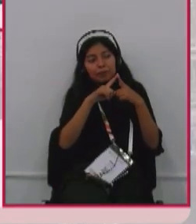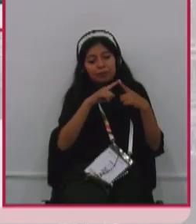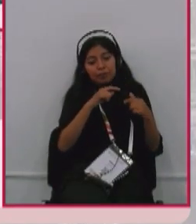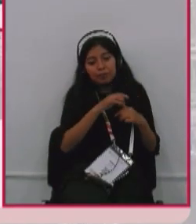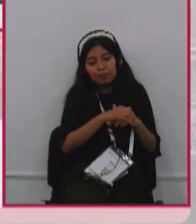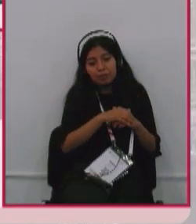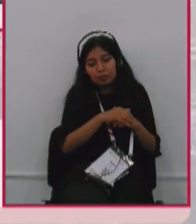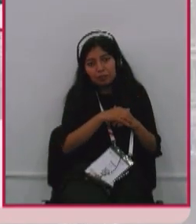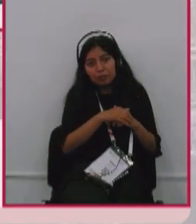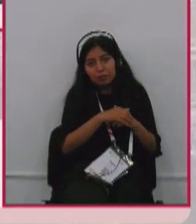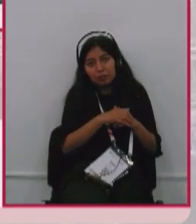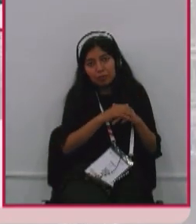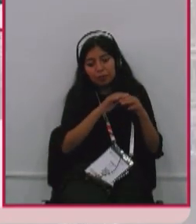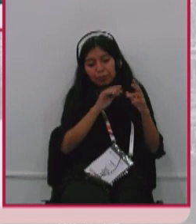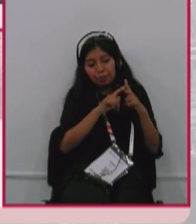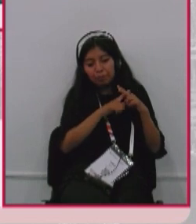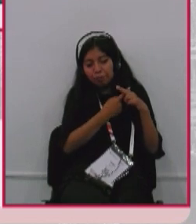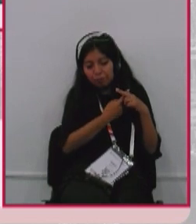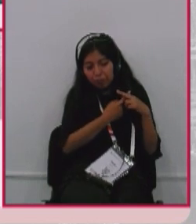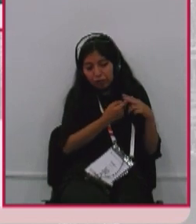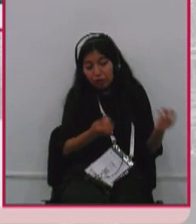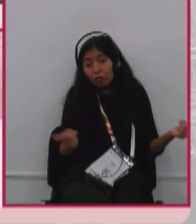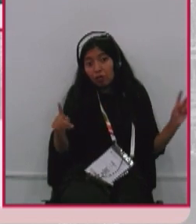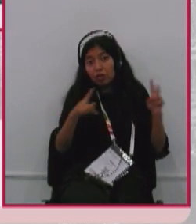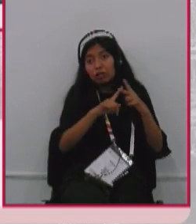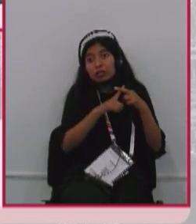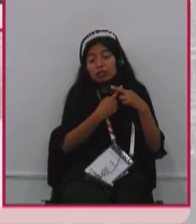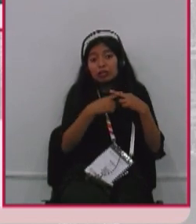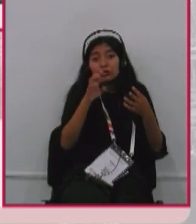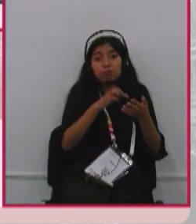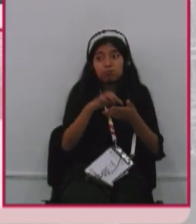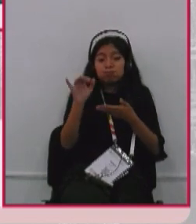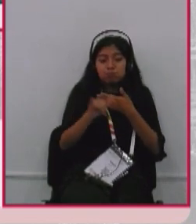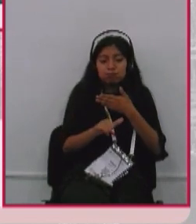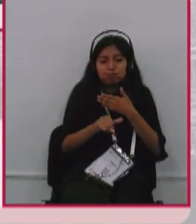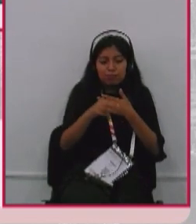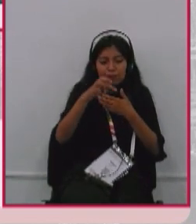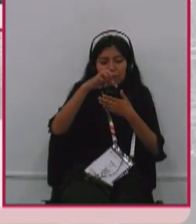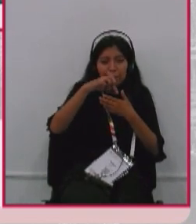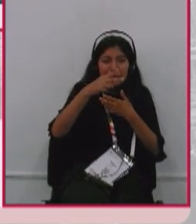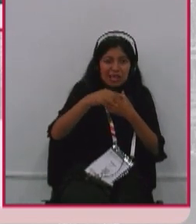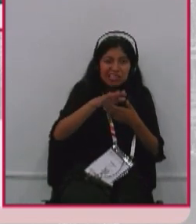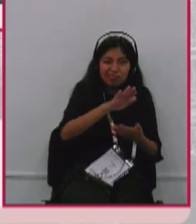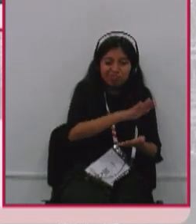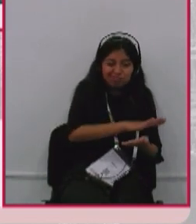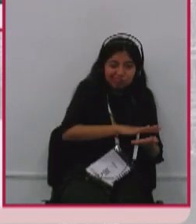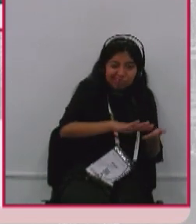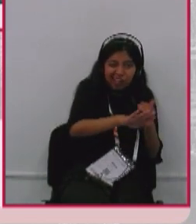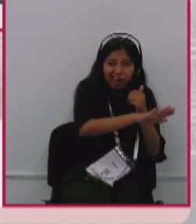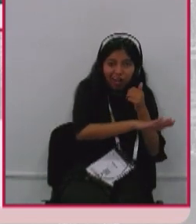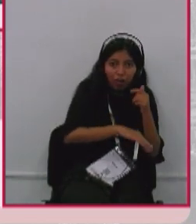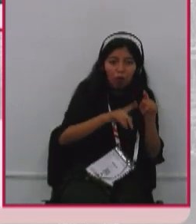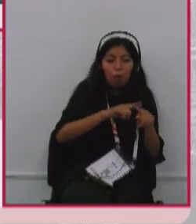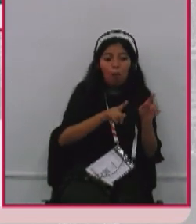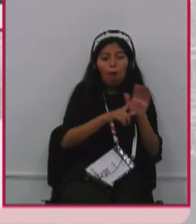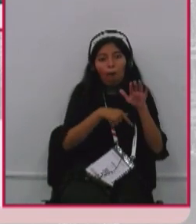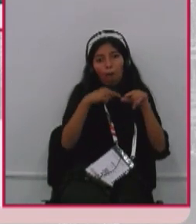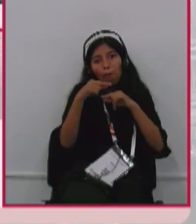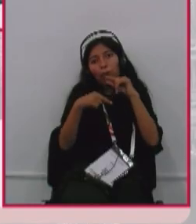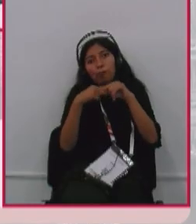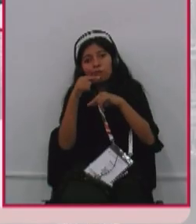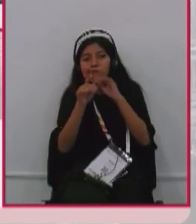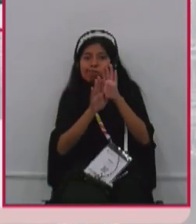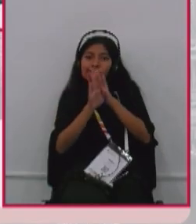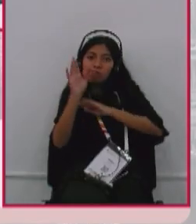cáustica, inicialmente, cuando iniciamos el proyecto, teníamos unos pHs bajos, pero conforme hemos ido avanzando, ¿no?